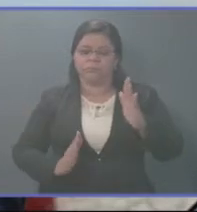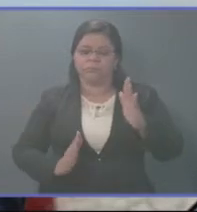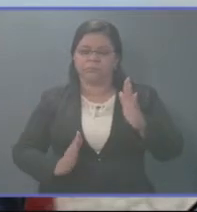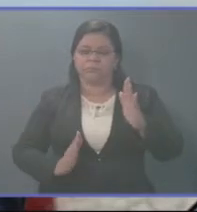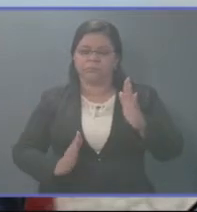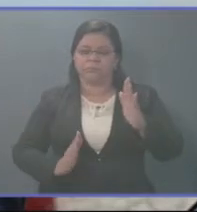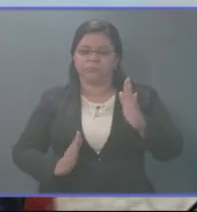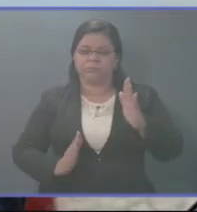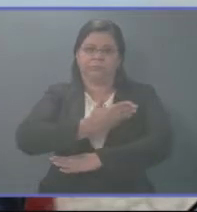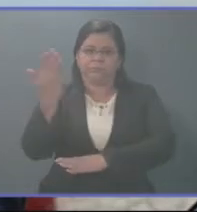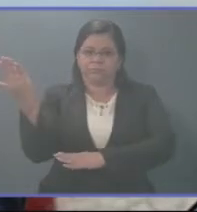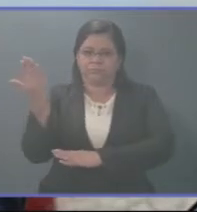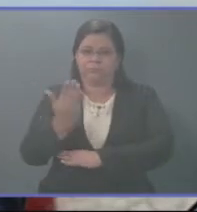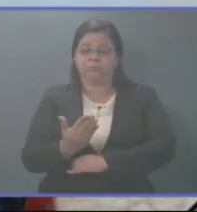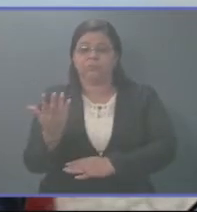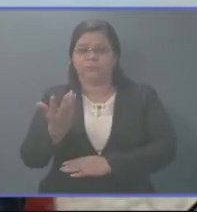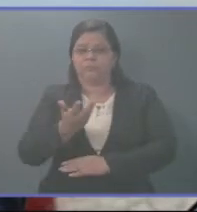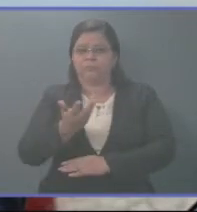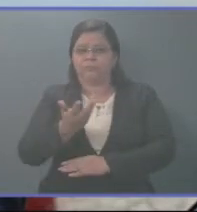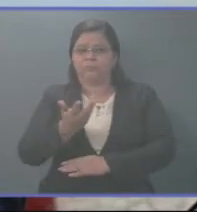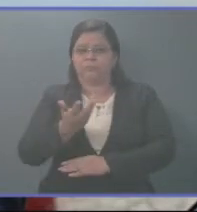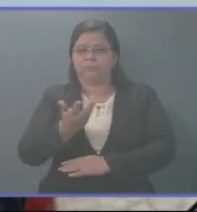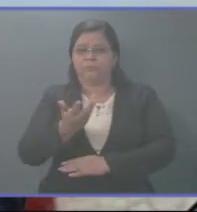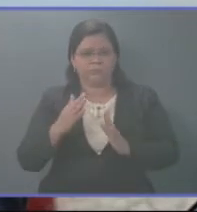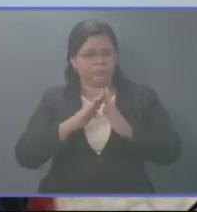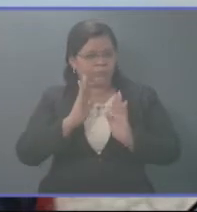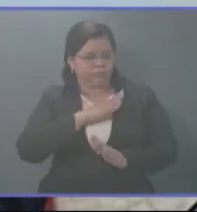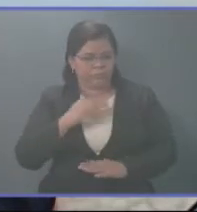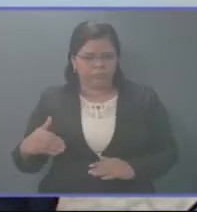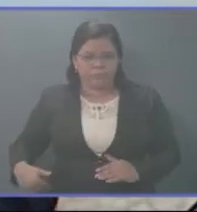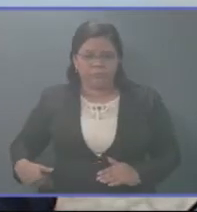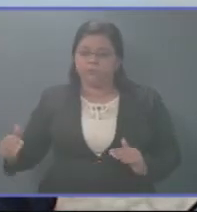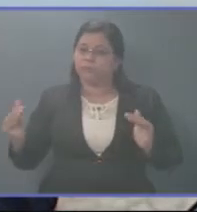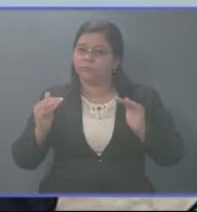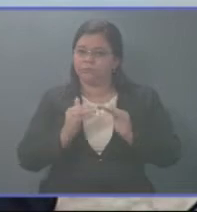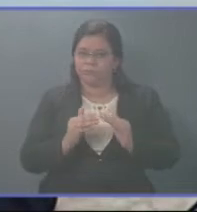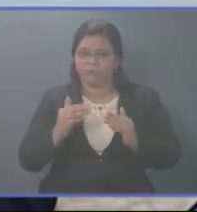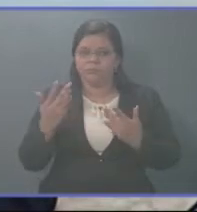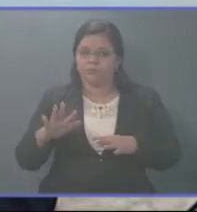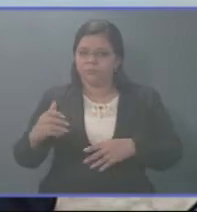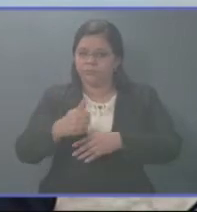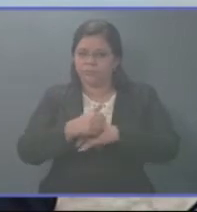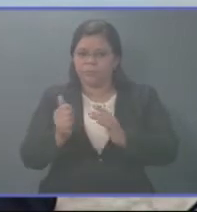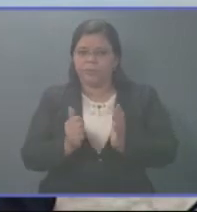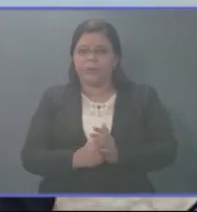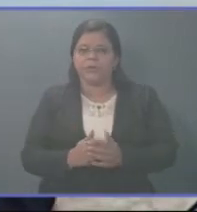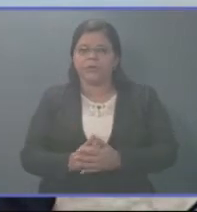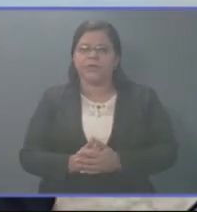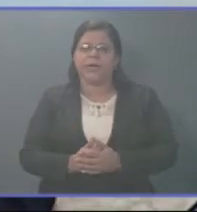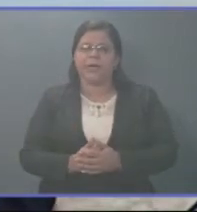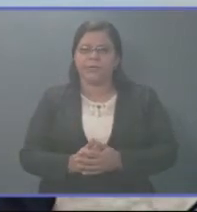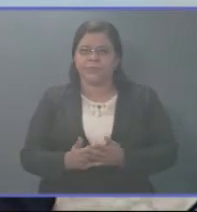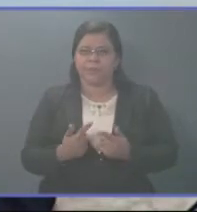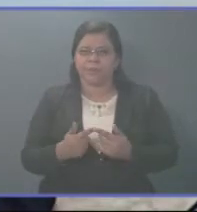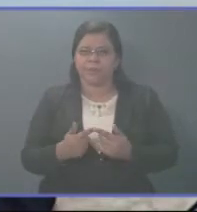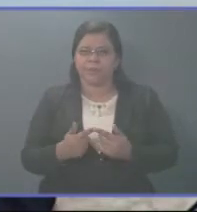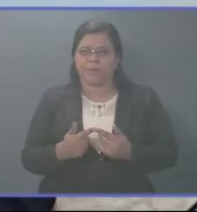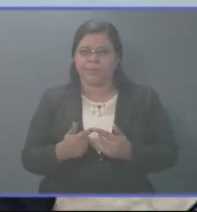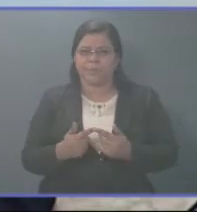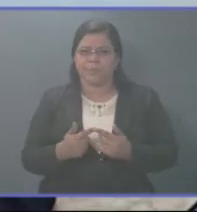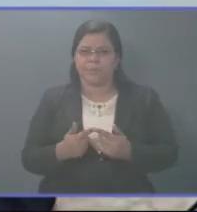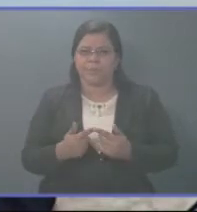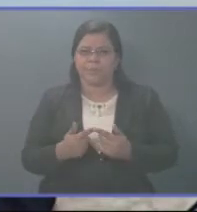muro, y no solo en Casa Presidencial, sino también en esta Asamblea Legislativa. Y ese muro se